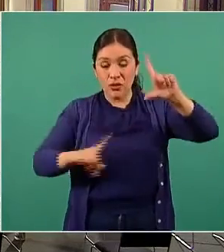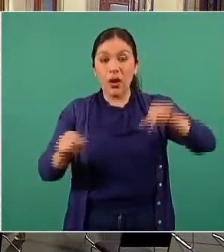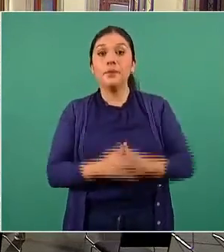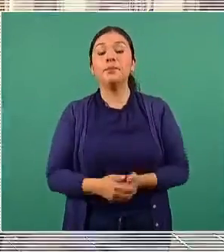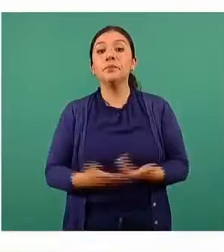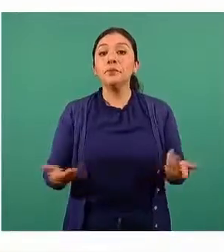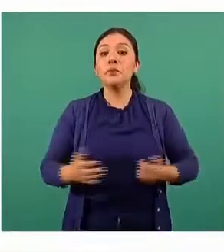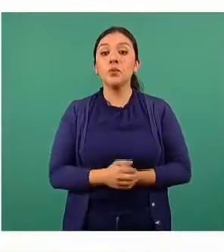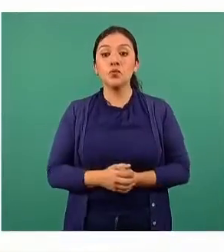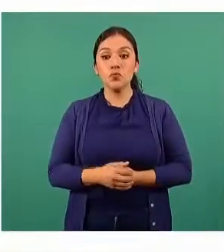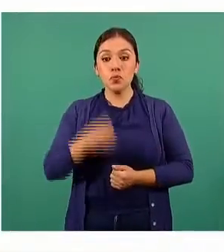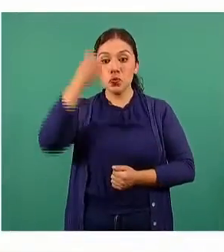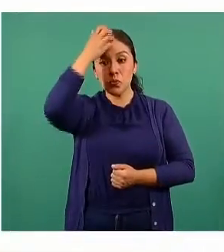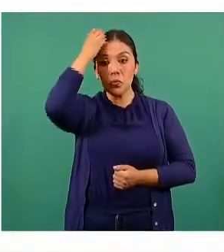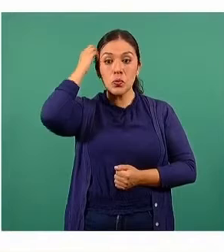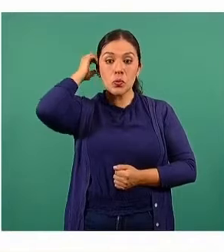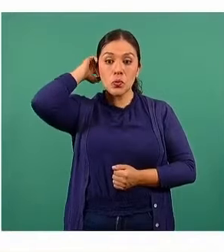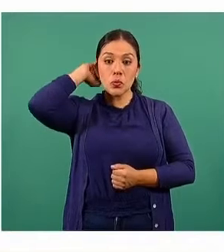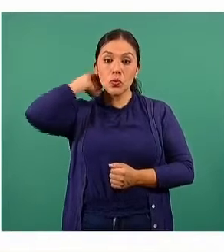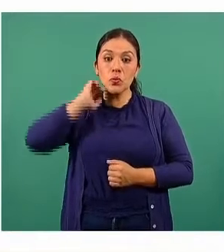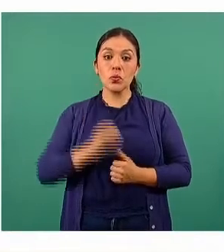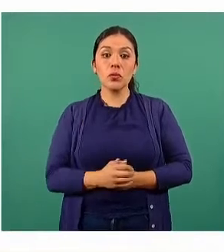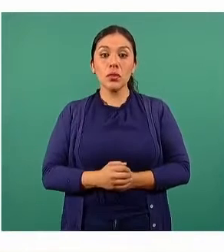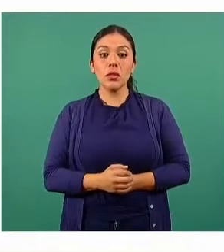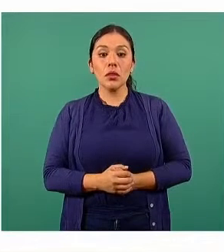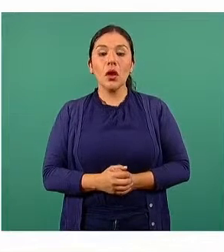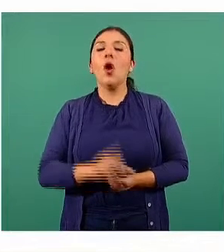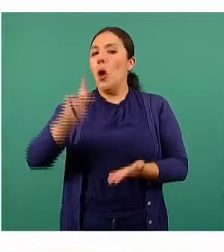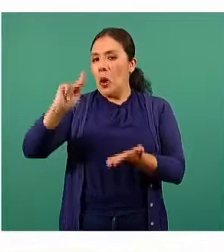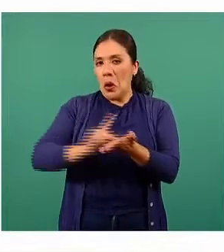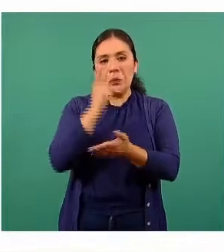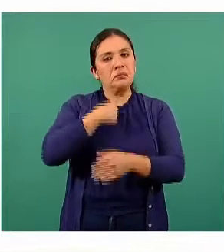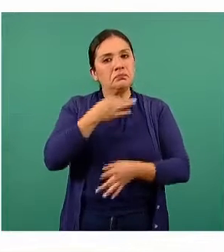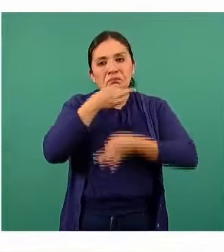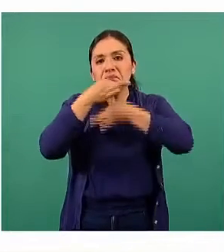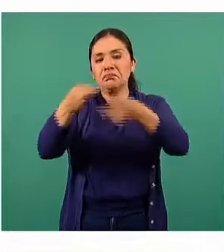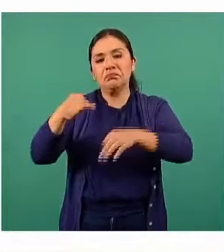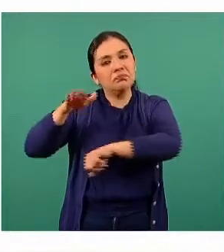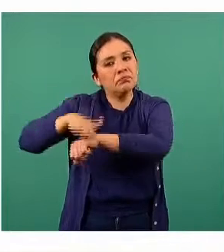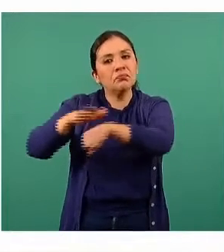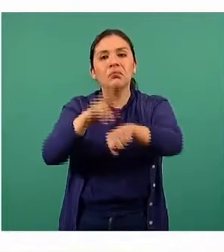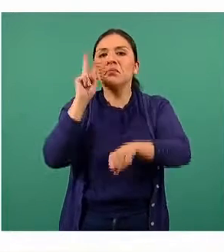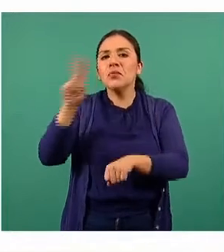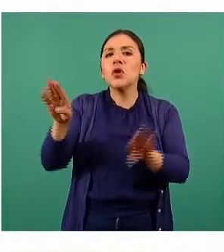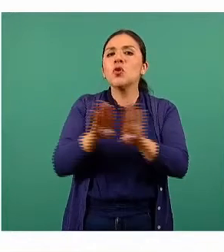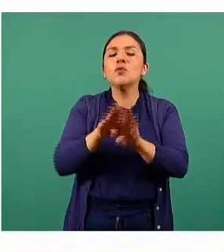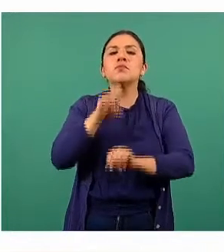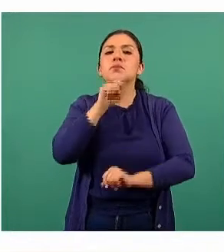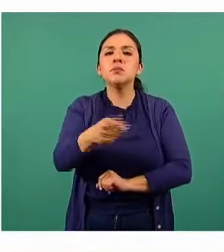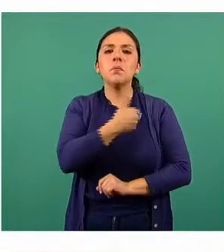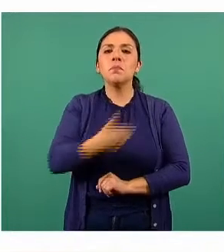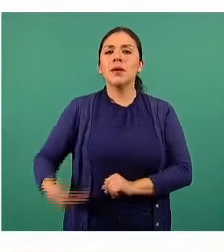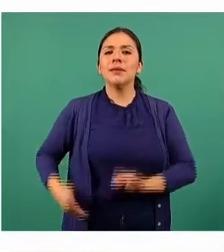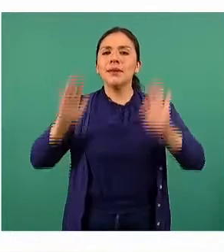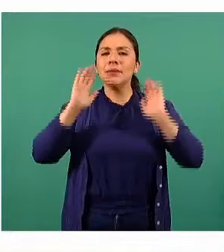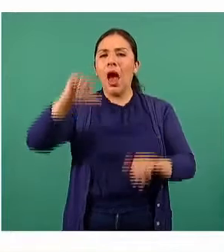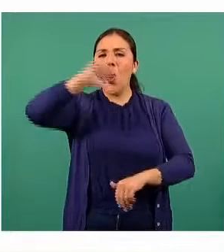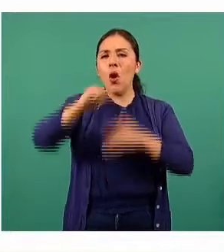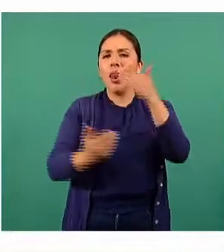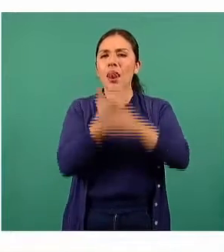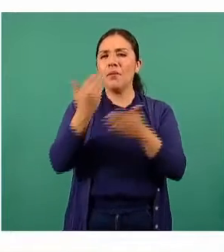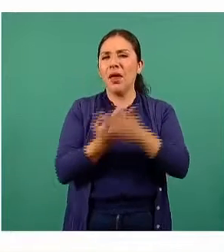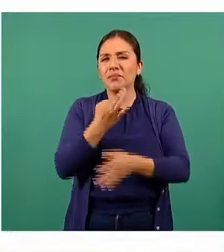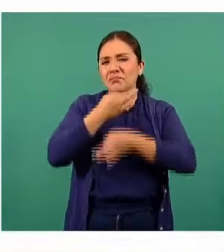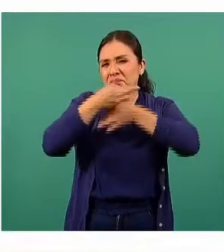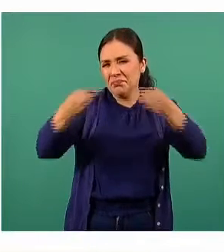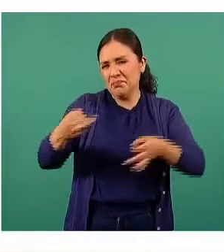Ya que aquí hacemos solamente reiteramos y hacemos un reflejo de lo que el señor presidente ya anunciaba esta mañana